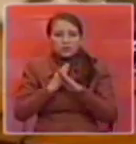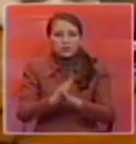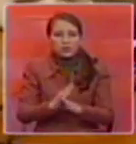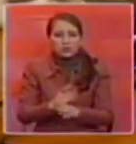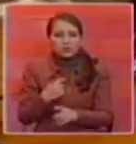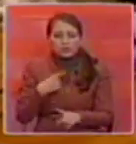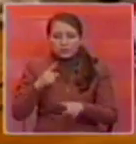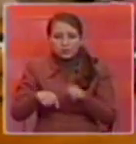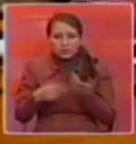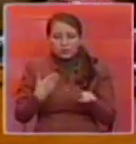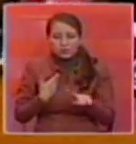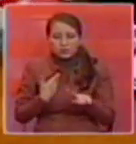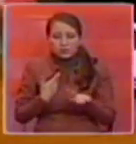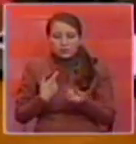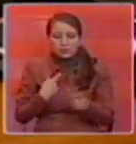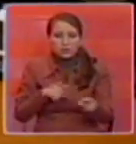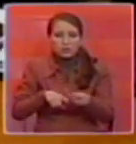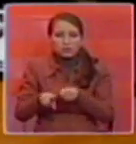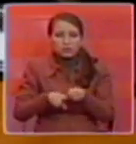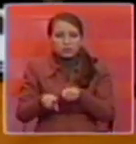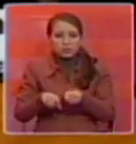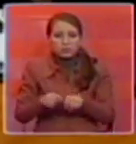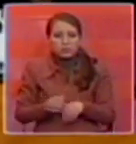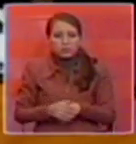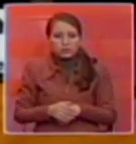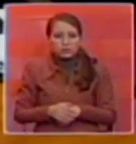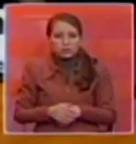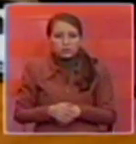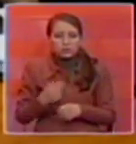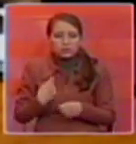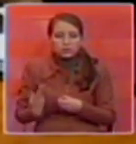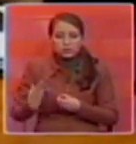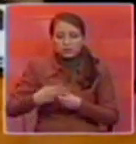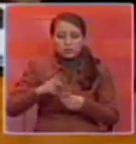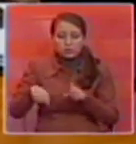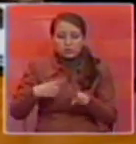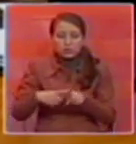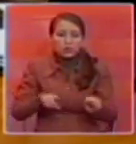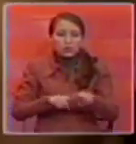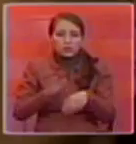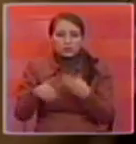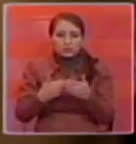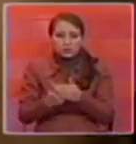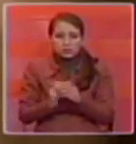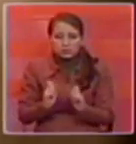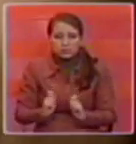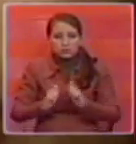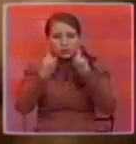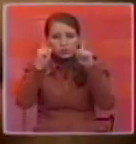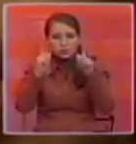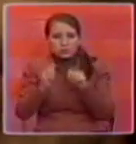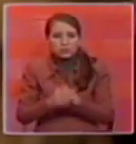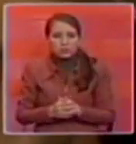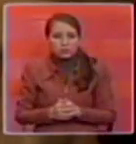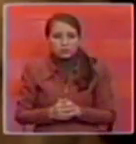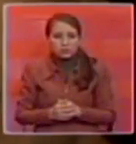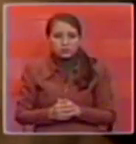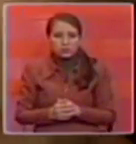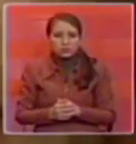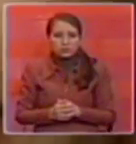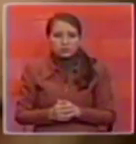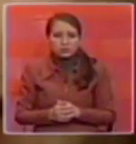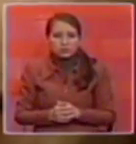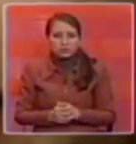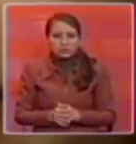estuve en el alto rendimiento y lo que ingresé al alto rendimiento para todos fue un imprevisto. Por